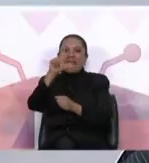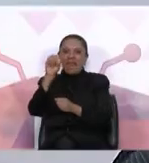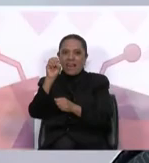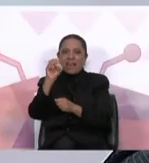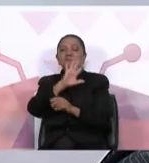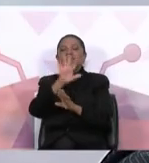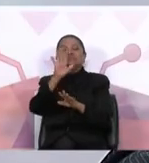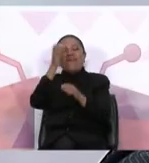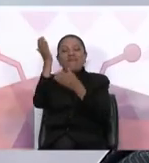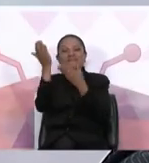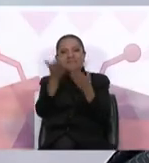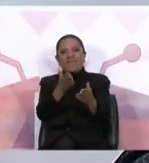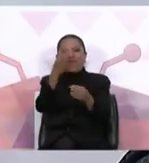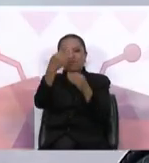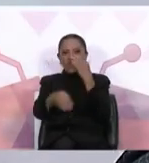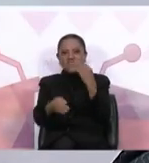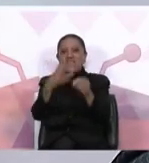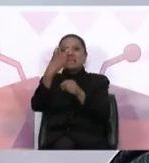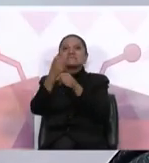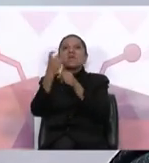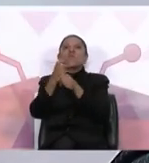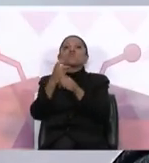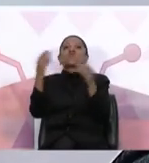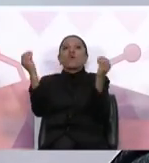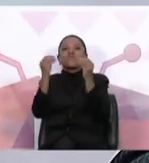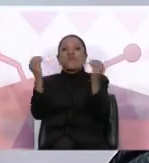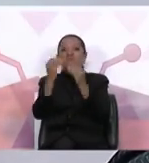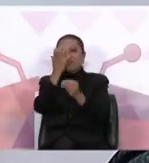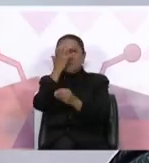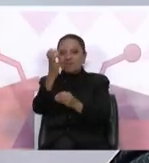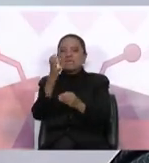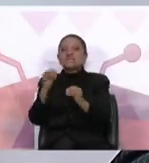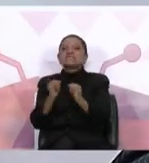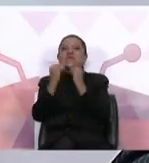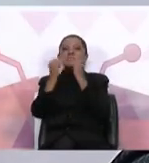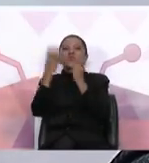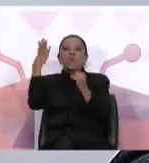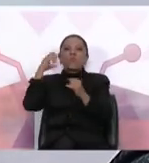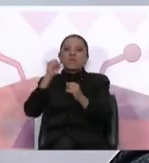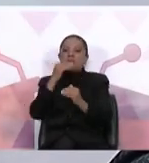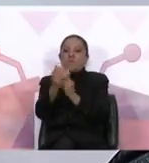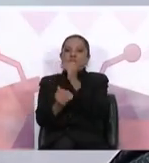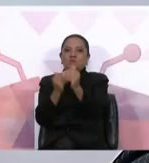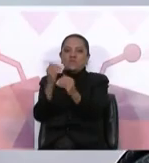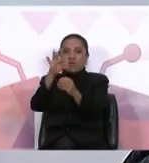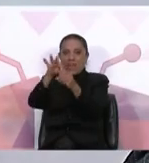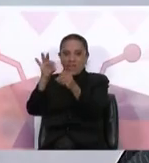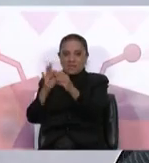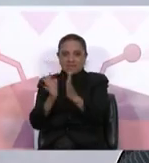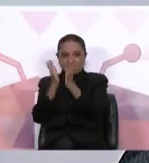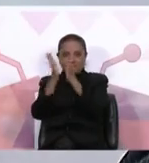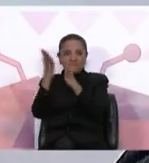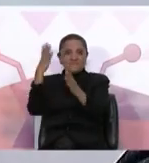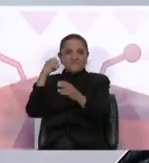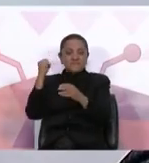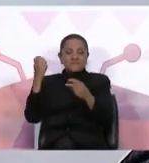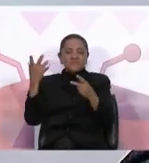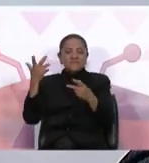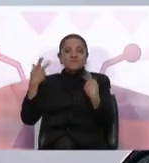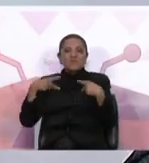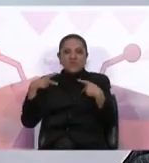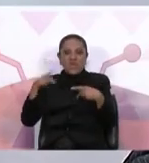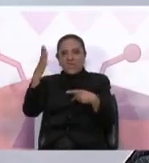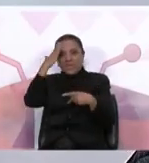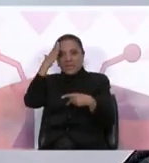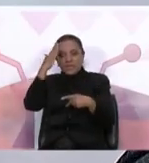de este segundo debate oficial organizado por el instituto morelense de procesos electorales y participación ciudadana que encabeza la consejera ana isabel